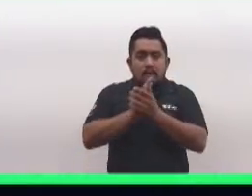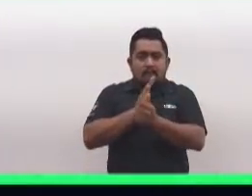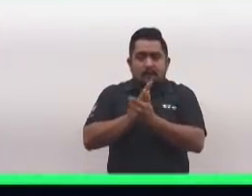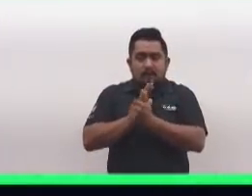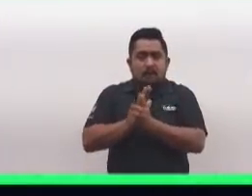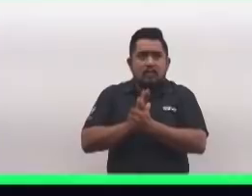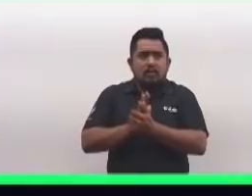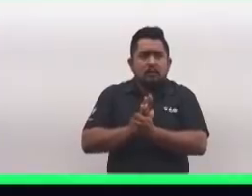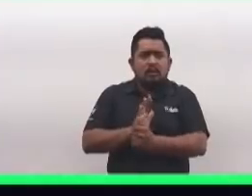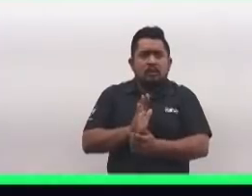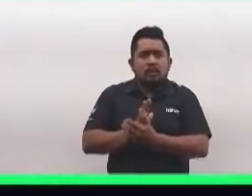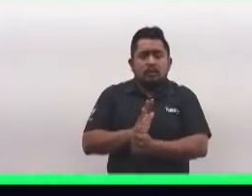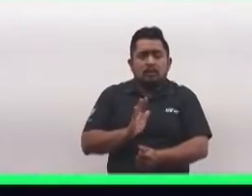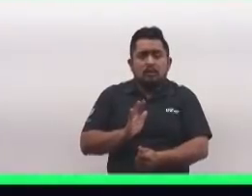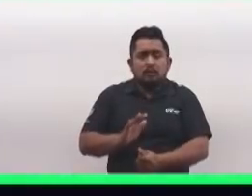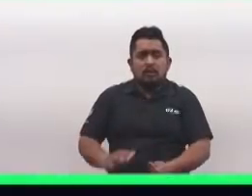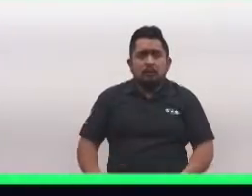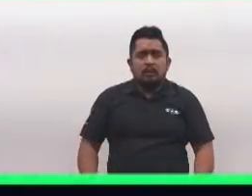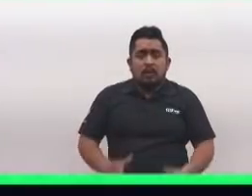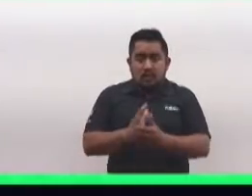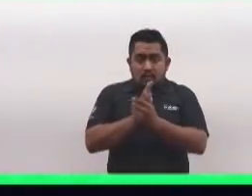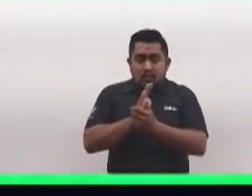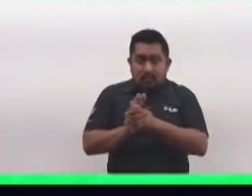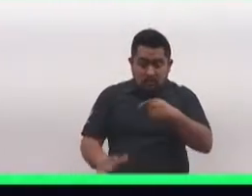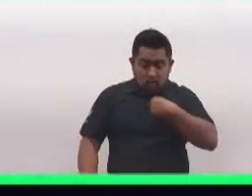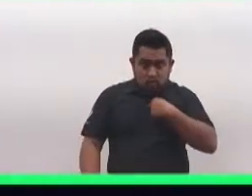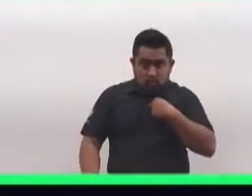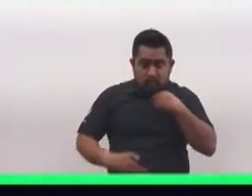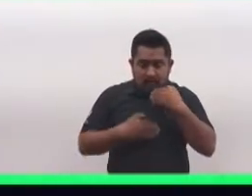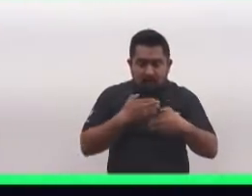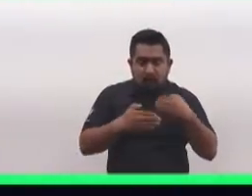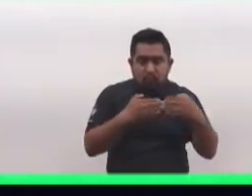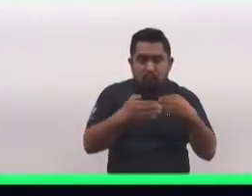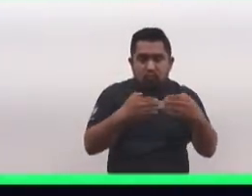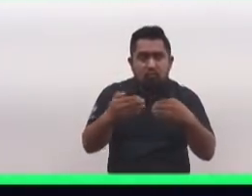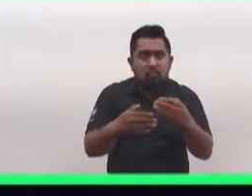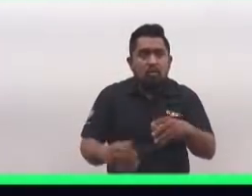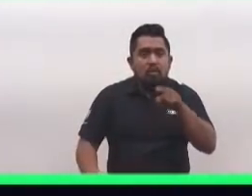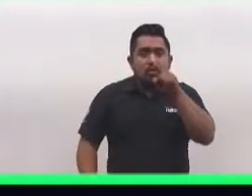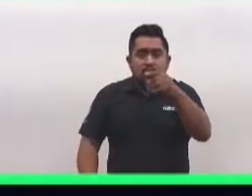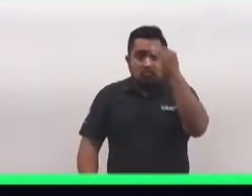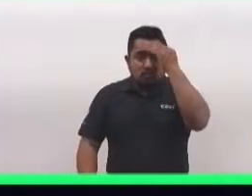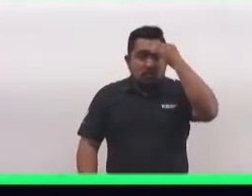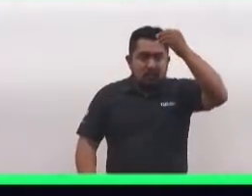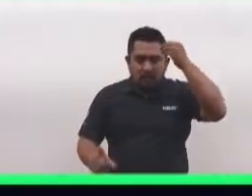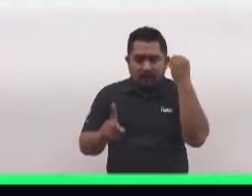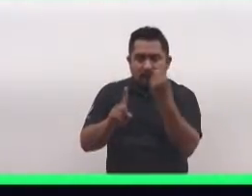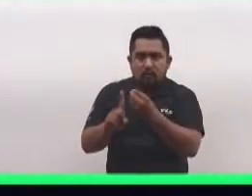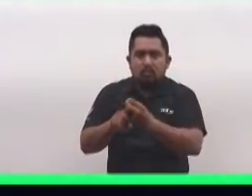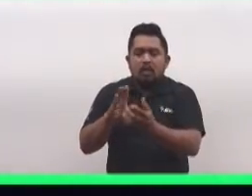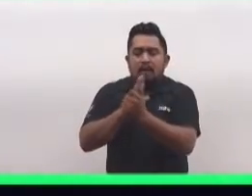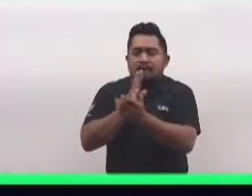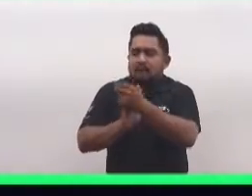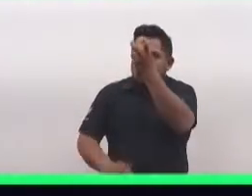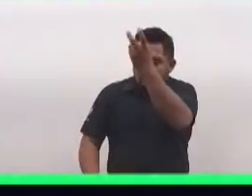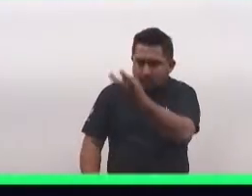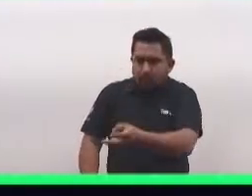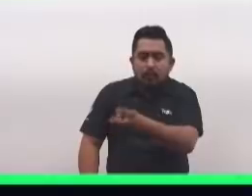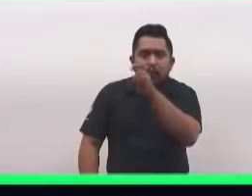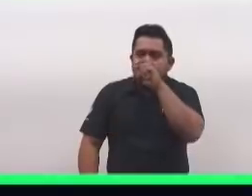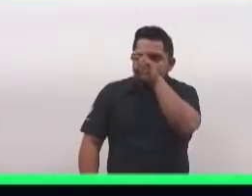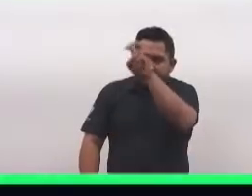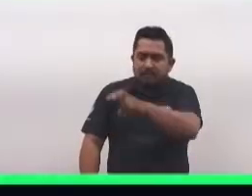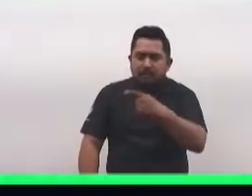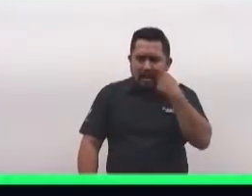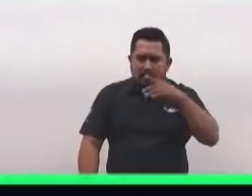necesito desarrollar mi talento usted no tiene idea lo que aquí se descubre solo vea al ministerio de